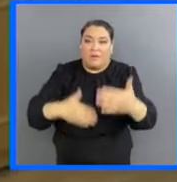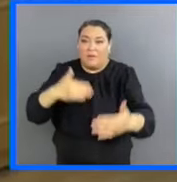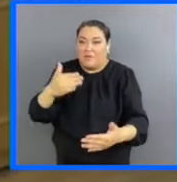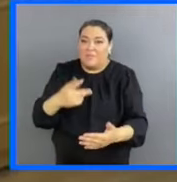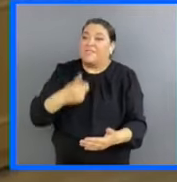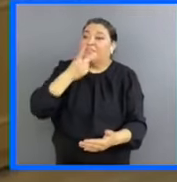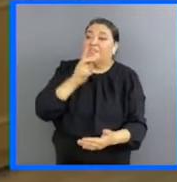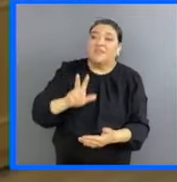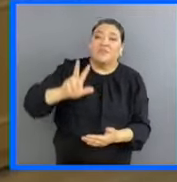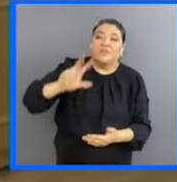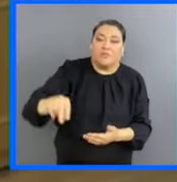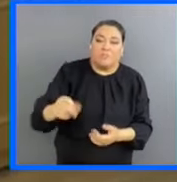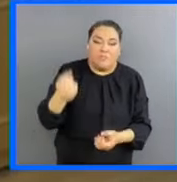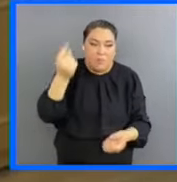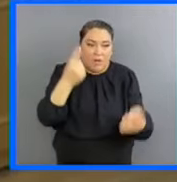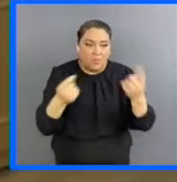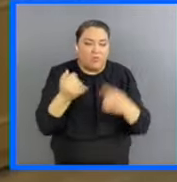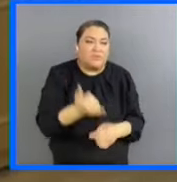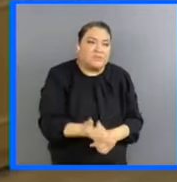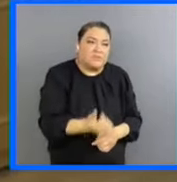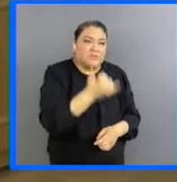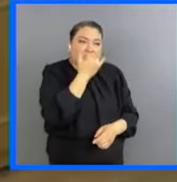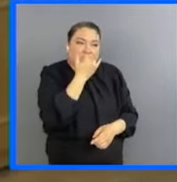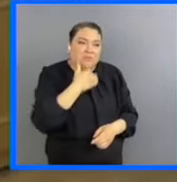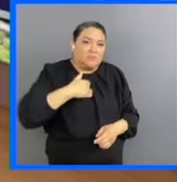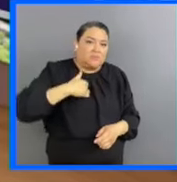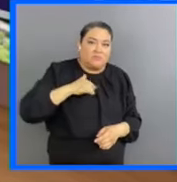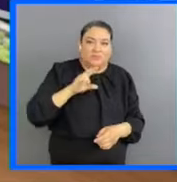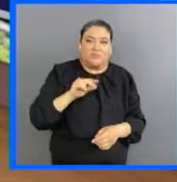recusación cuando se advierta que tiene fines dilatorios.